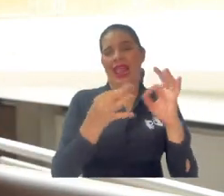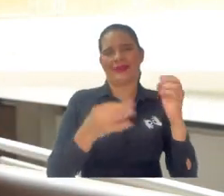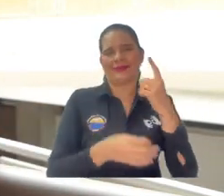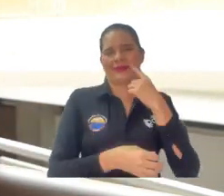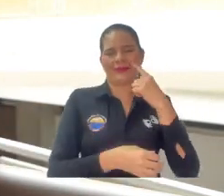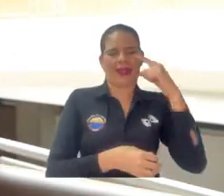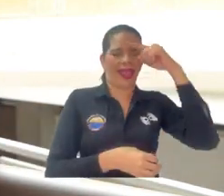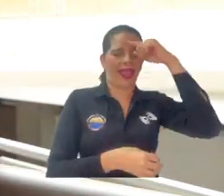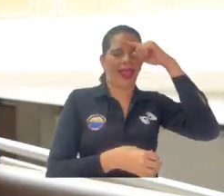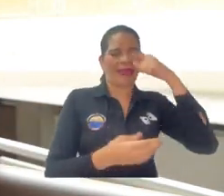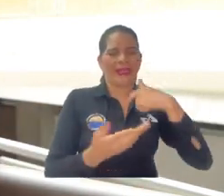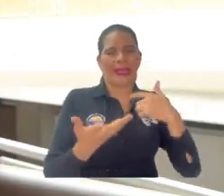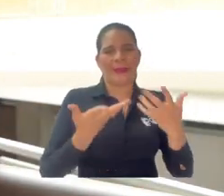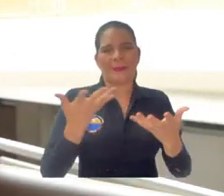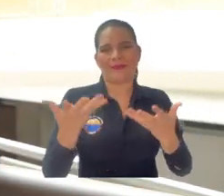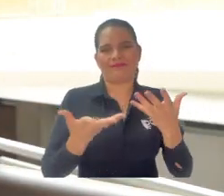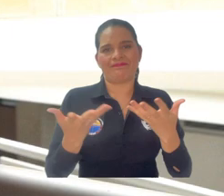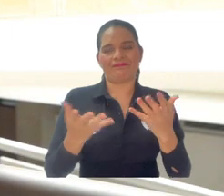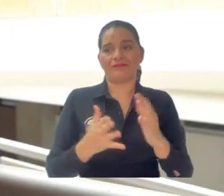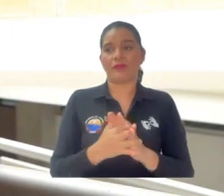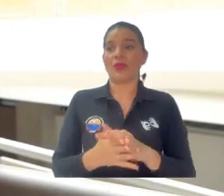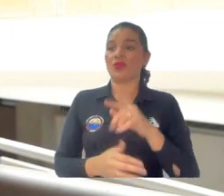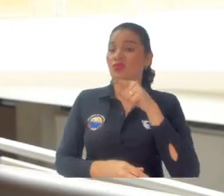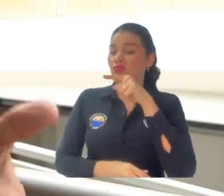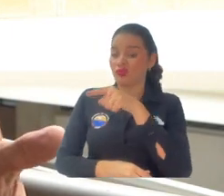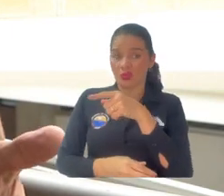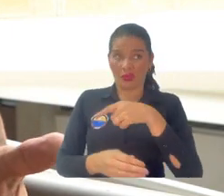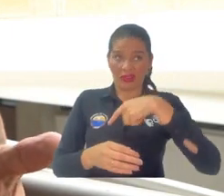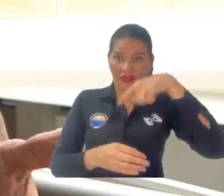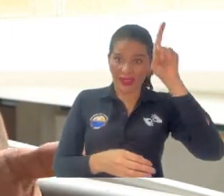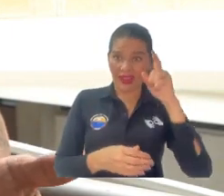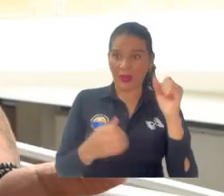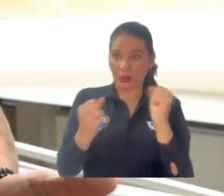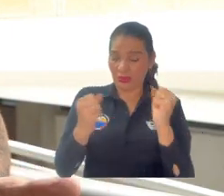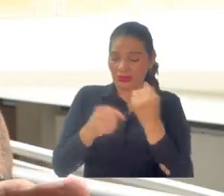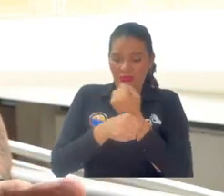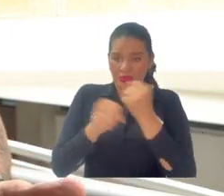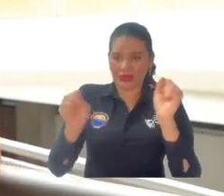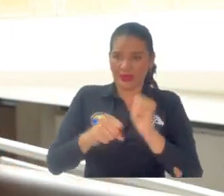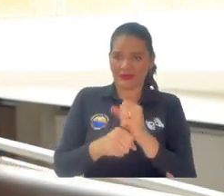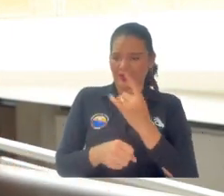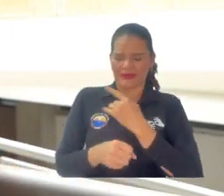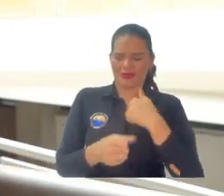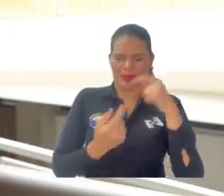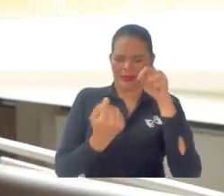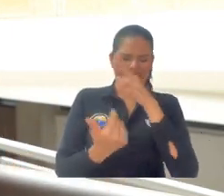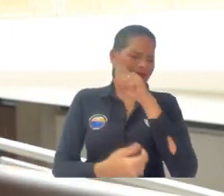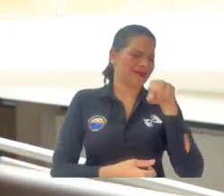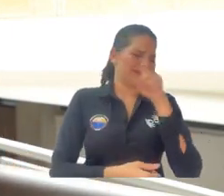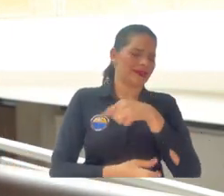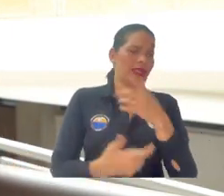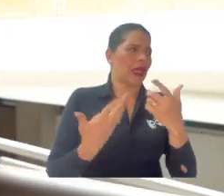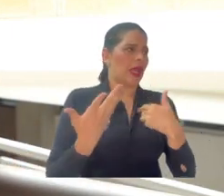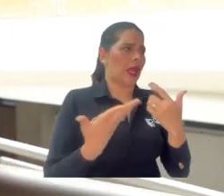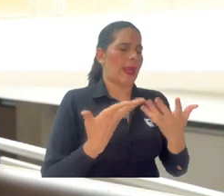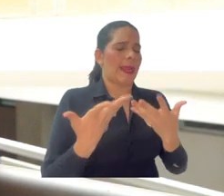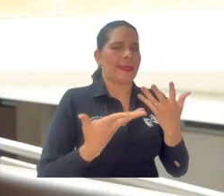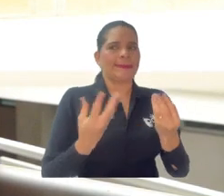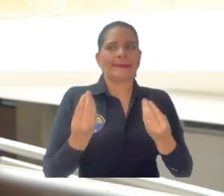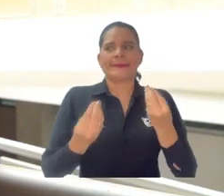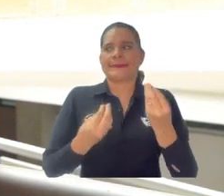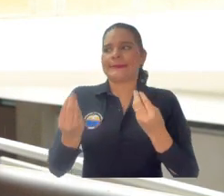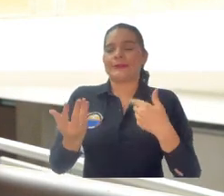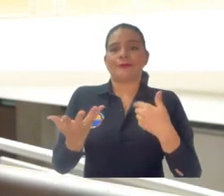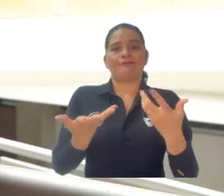dijo, pero que en sentido ni me iba a dejar estudiar porque era en la Nacional, porque no iba a ser costoso, ni me iba a dejar estudiar ni tampoco lo iba a